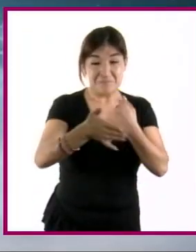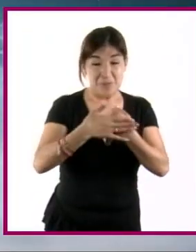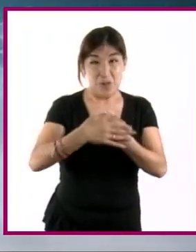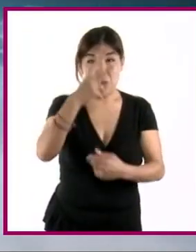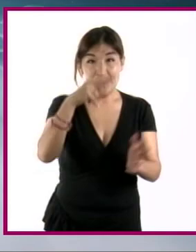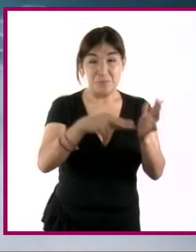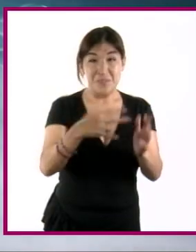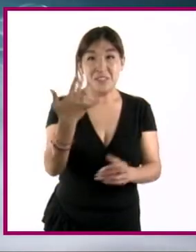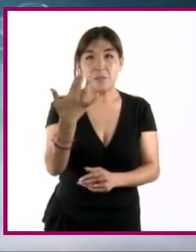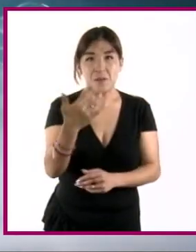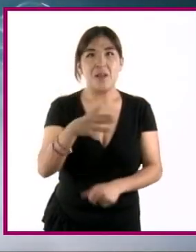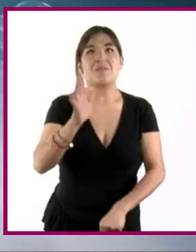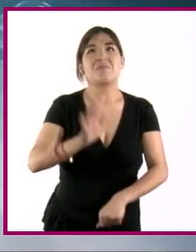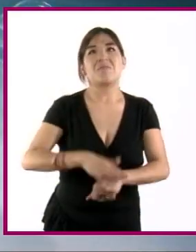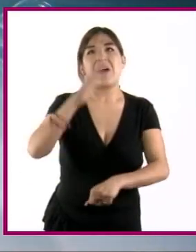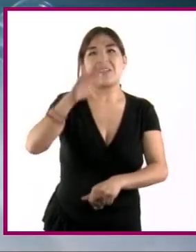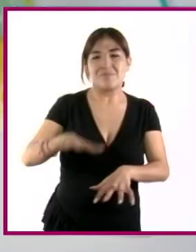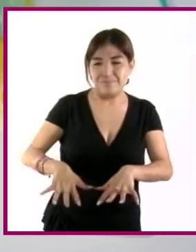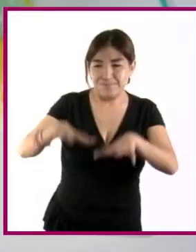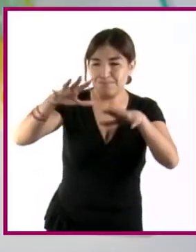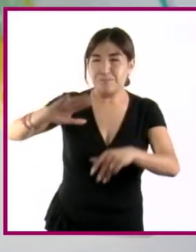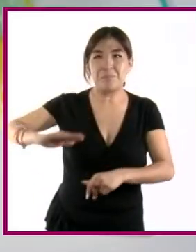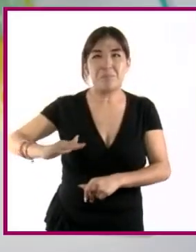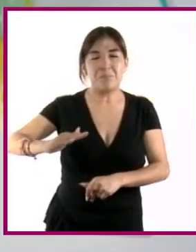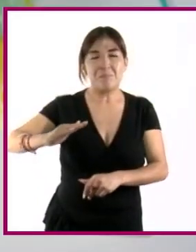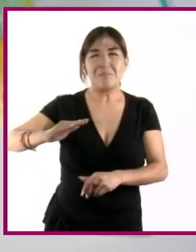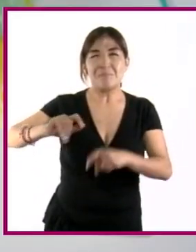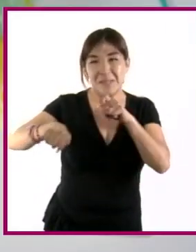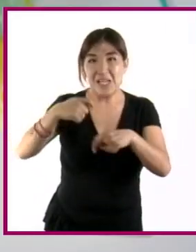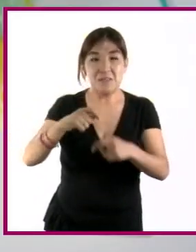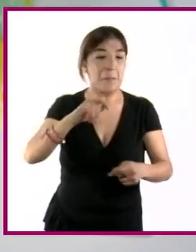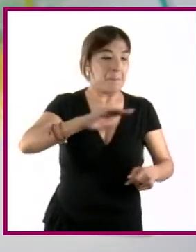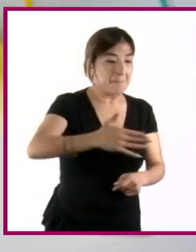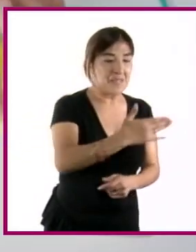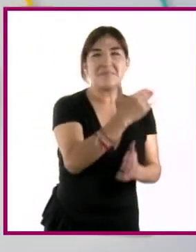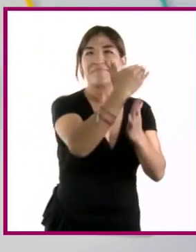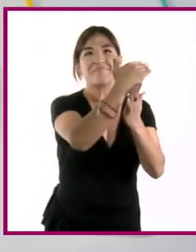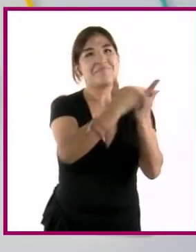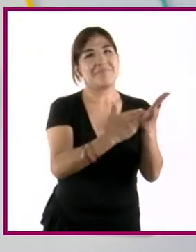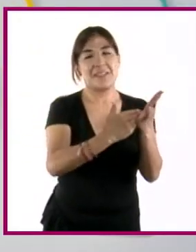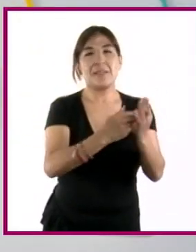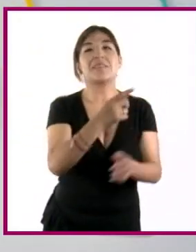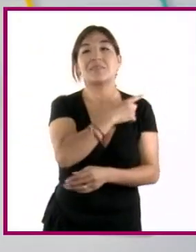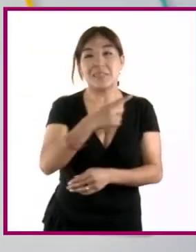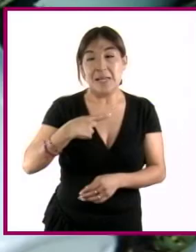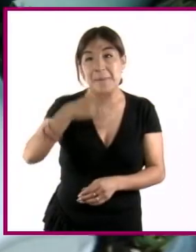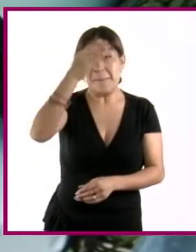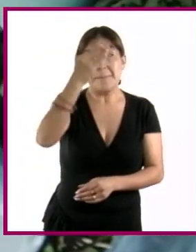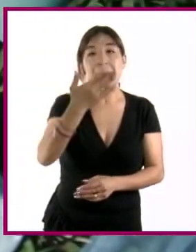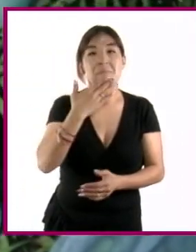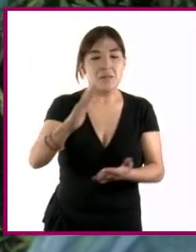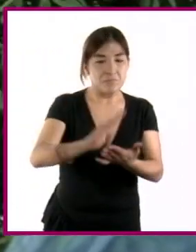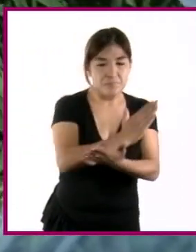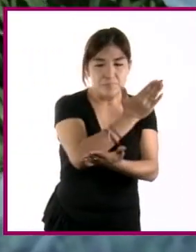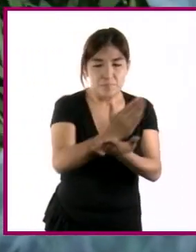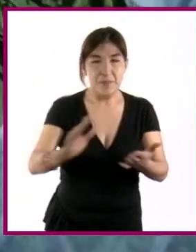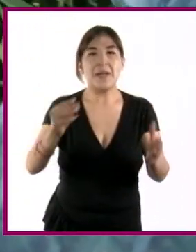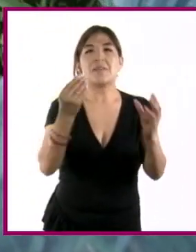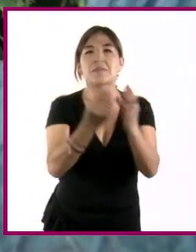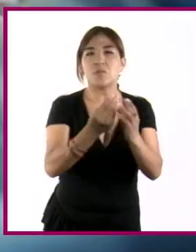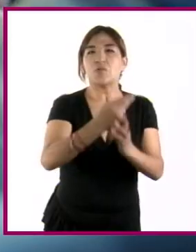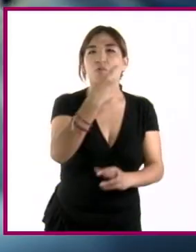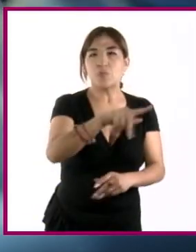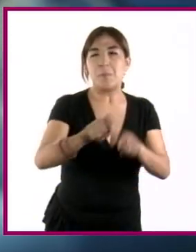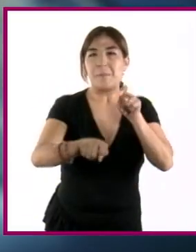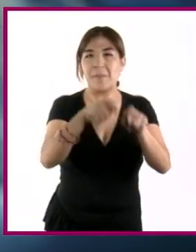habrá más plástico que peces en el mar. Tenemos que aprender a reciclar de forma correcta los residuos plásticos, así como reducir su